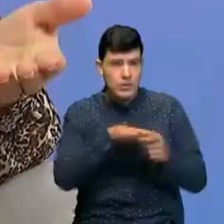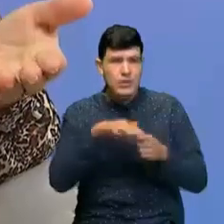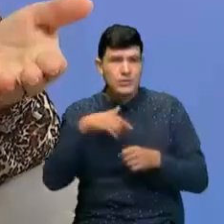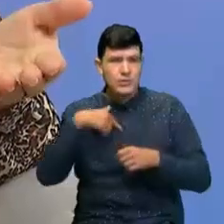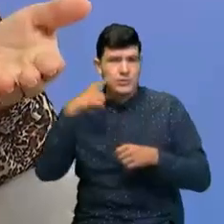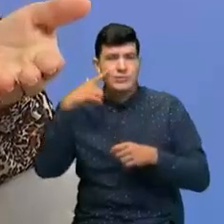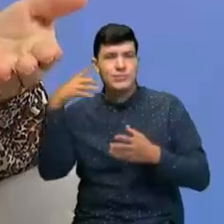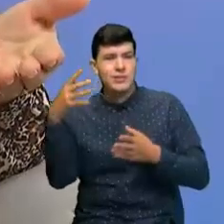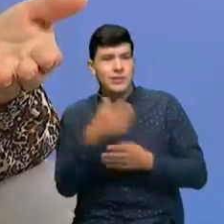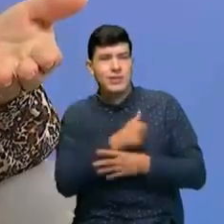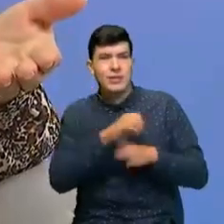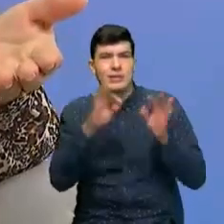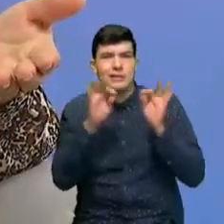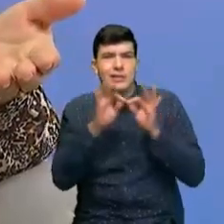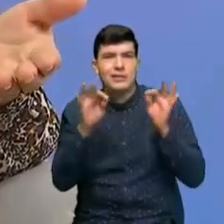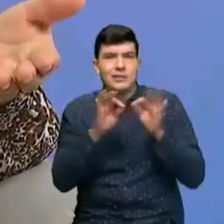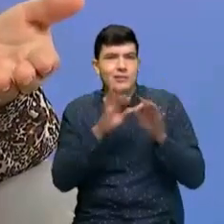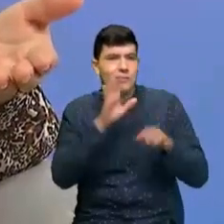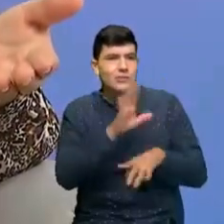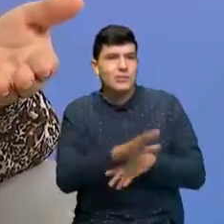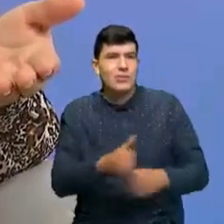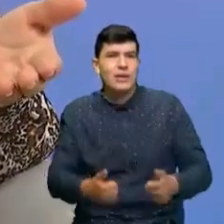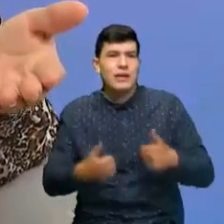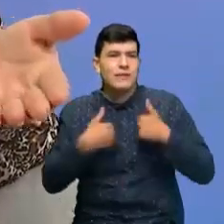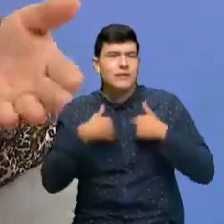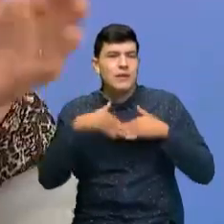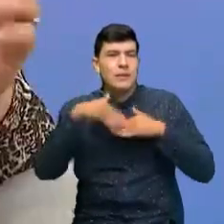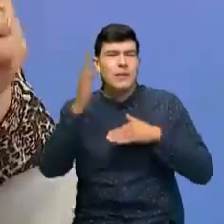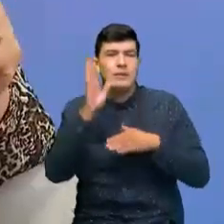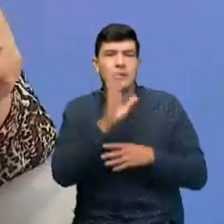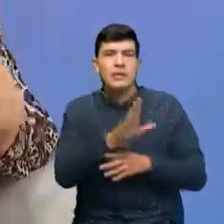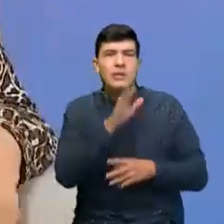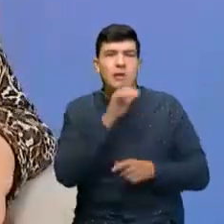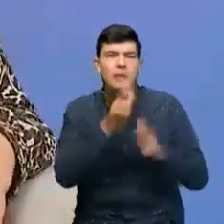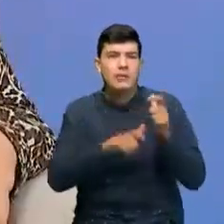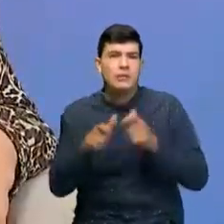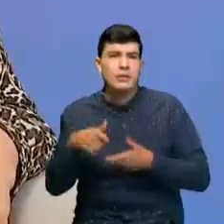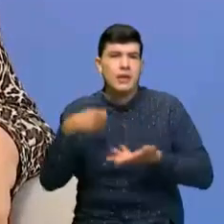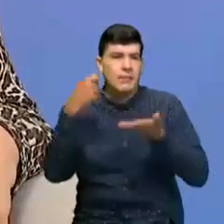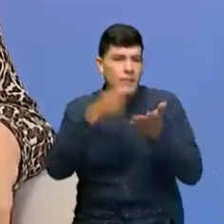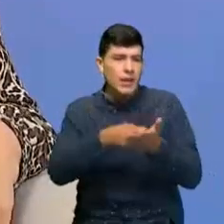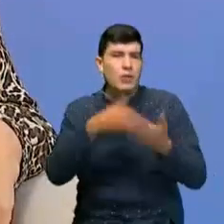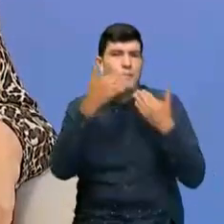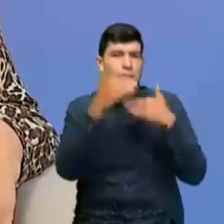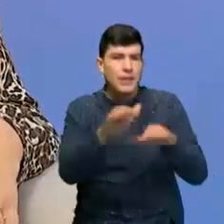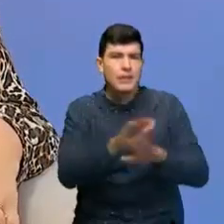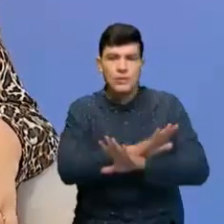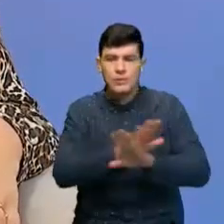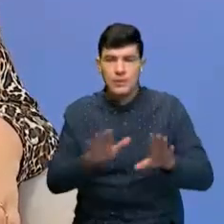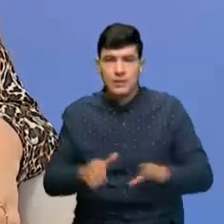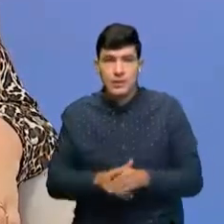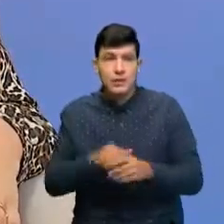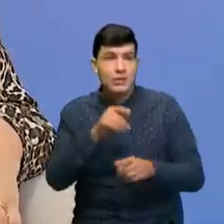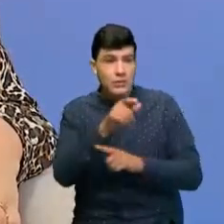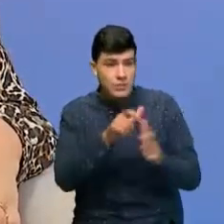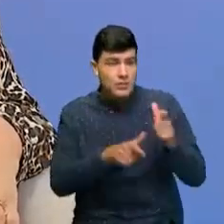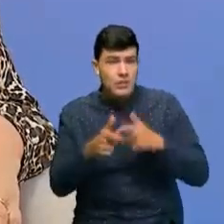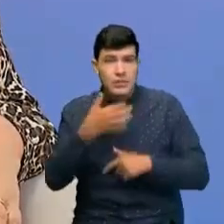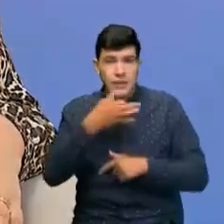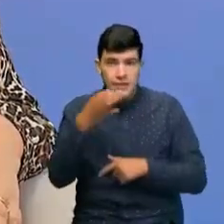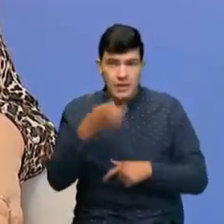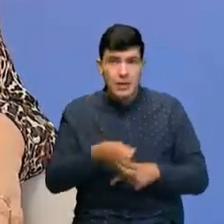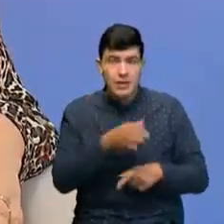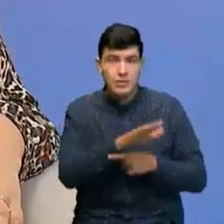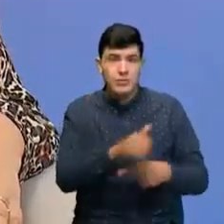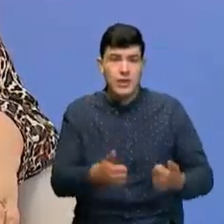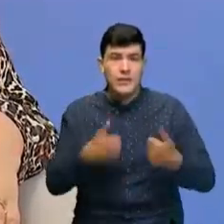cuenta que simplemente este le conviene más que todo a los que cotizan con salario mínimo. Es a los que les conviene realmente.